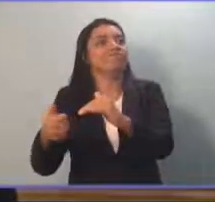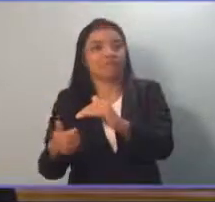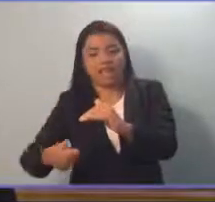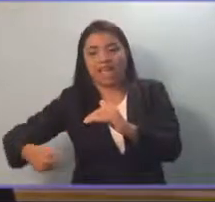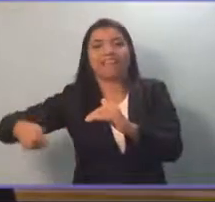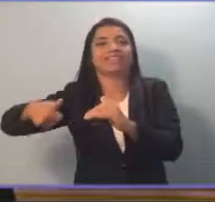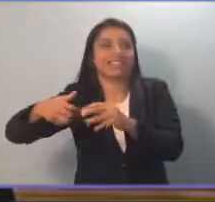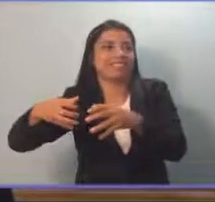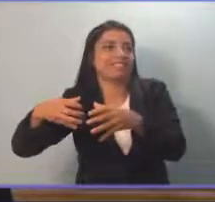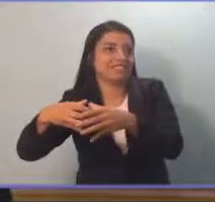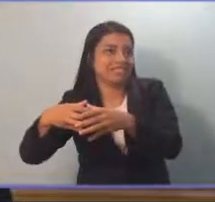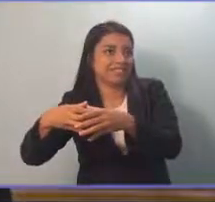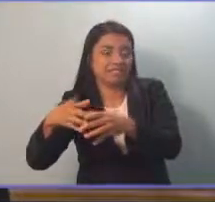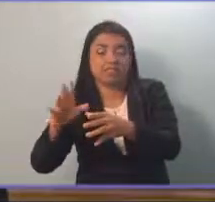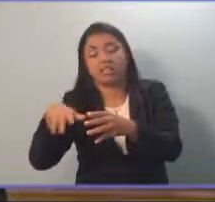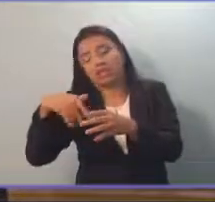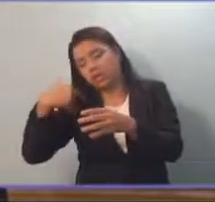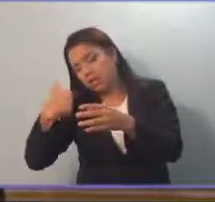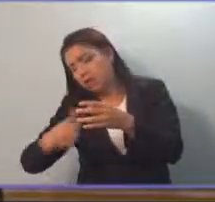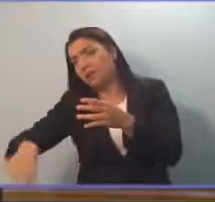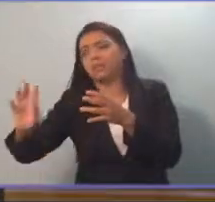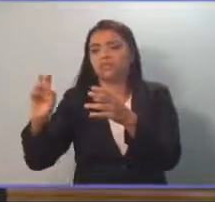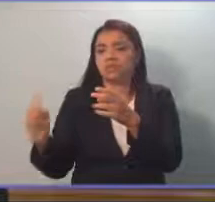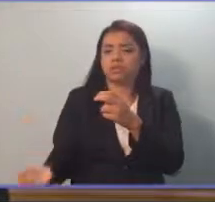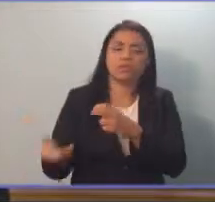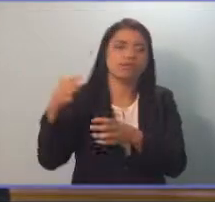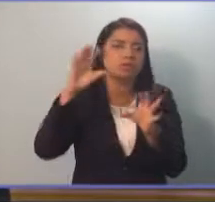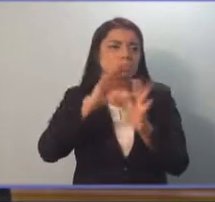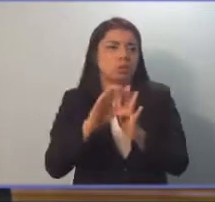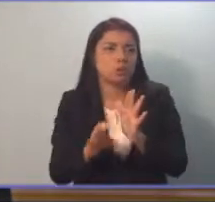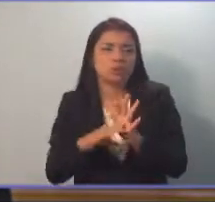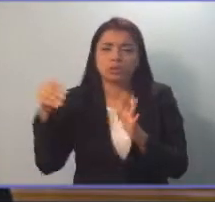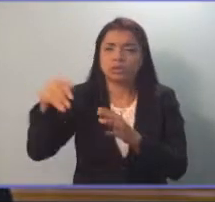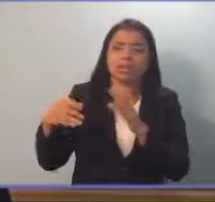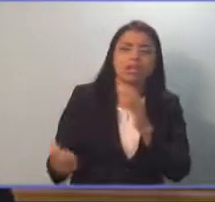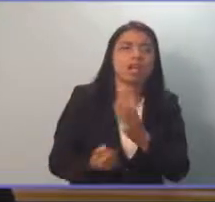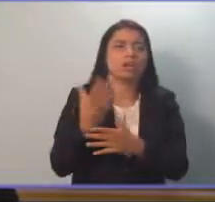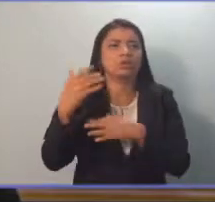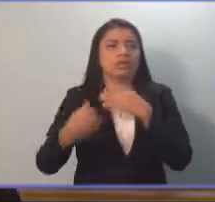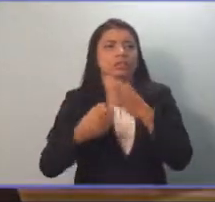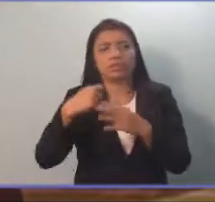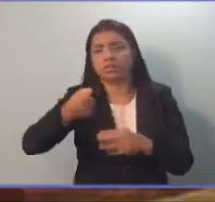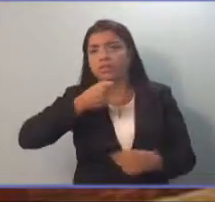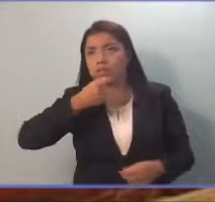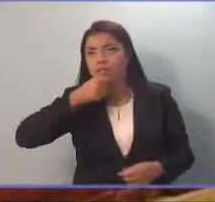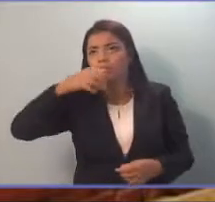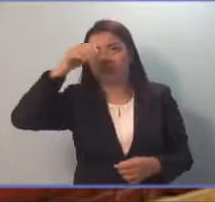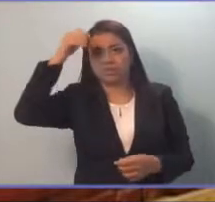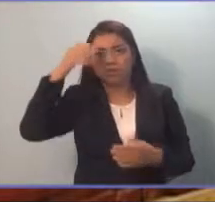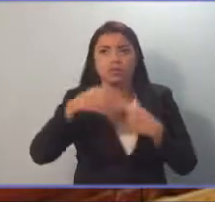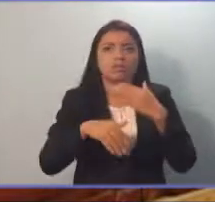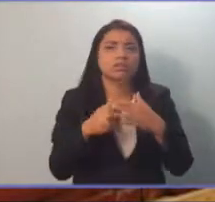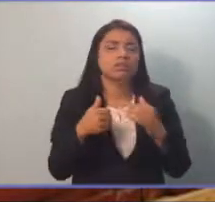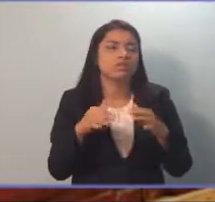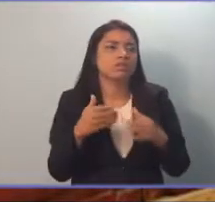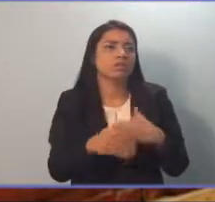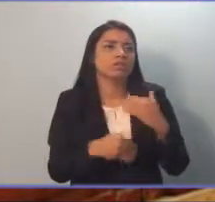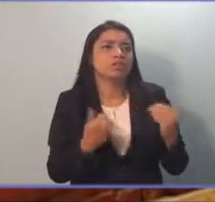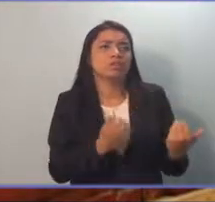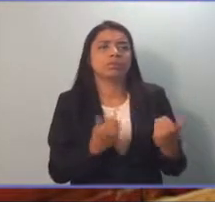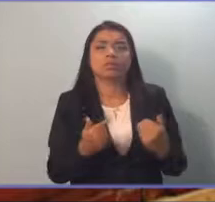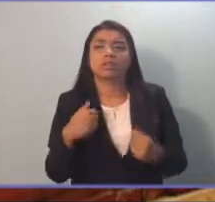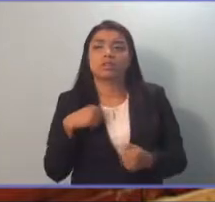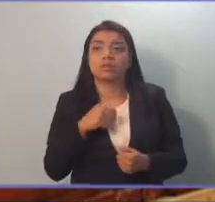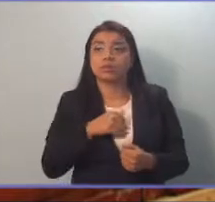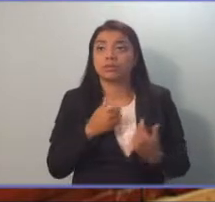varios miles más beneficiados con cursos de actualización, especialización, así como los que se brindan a los miembros